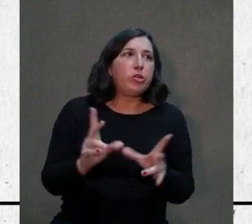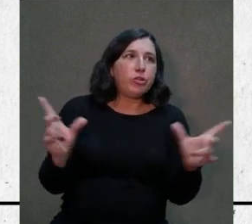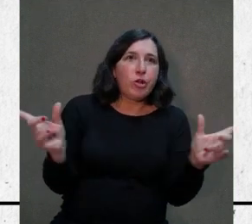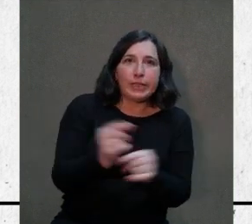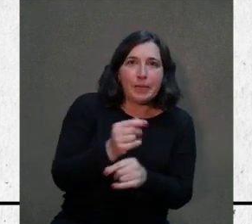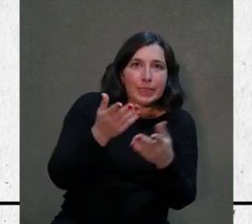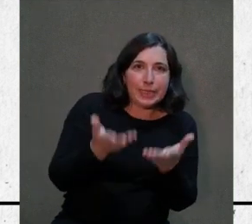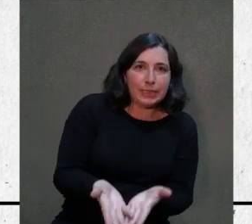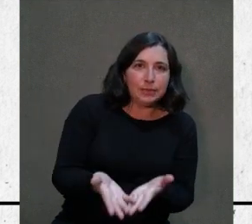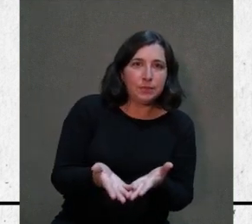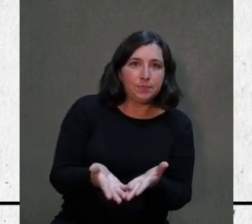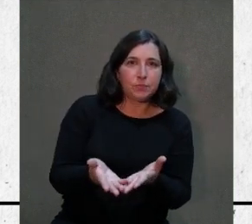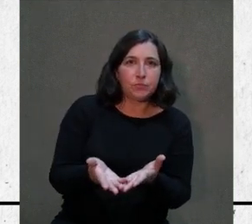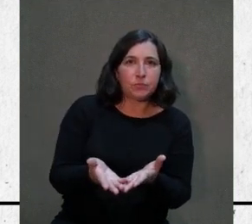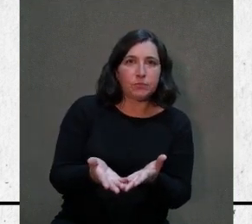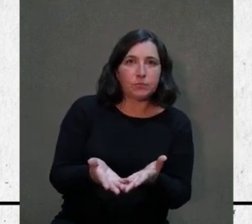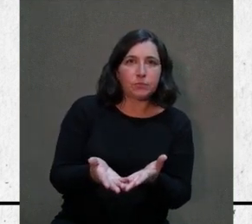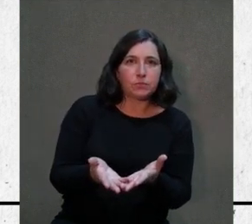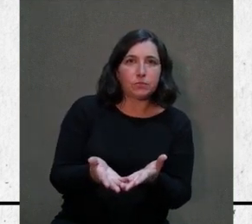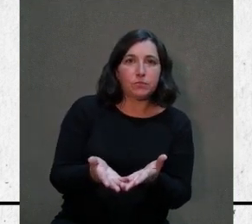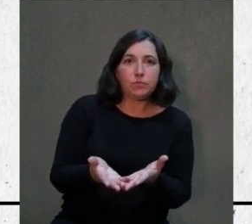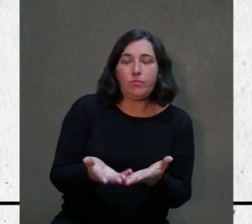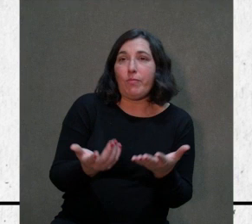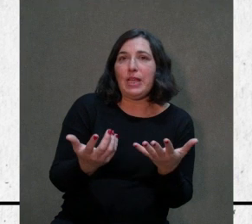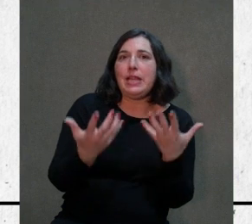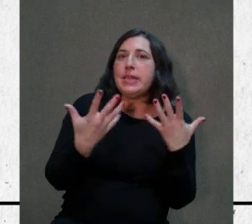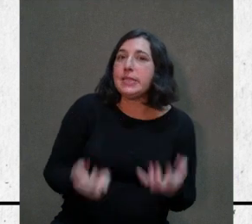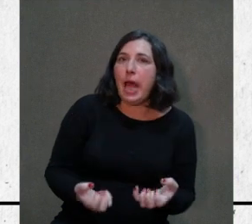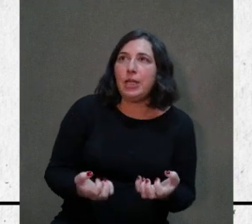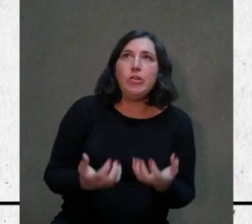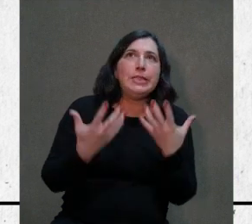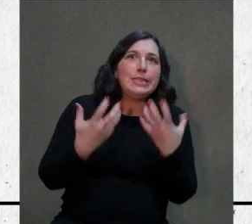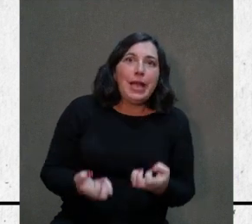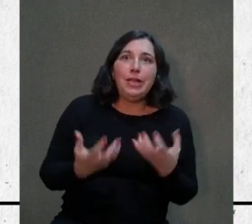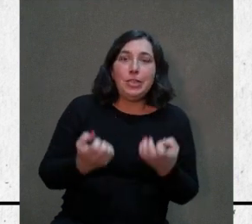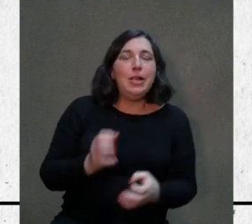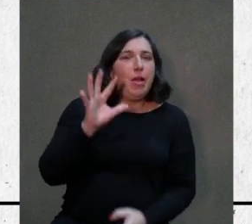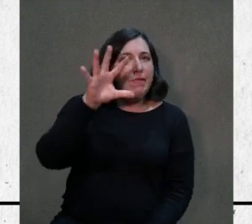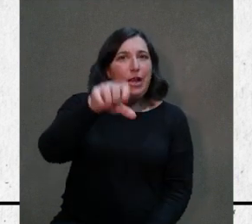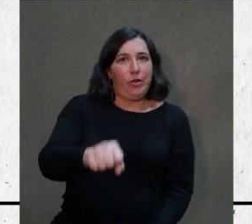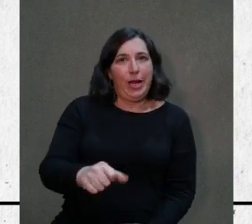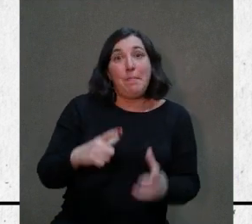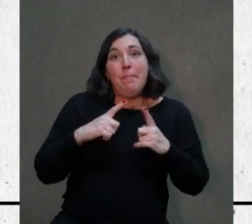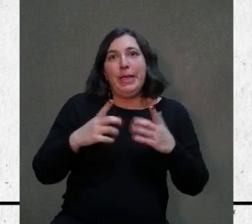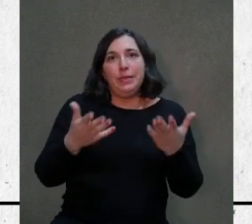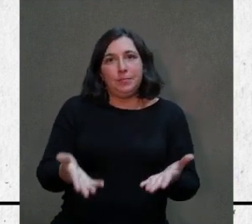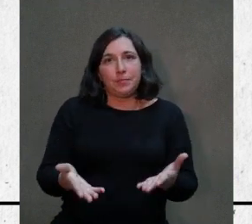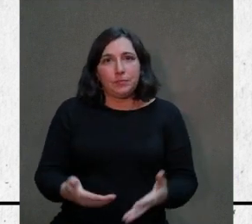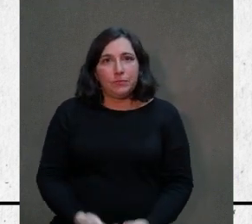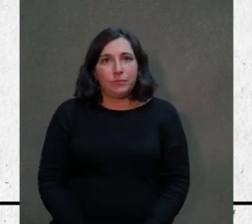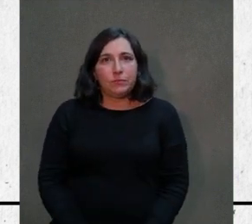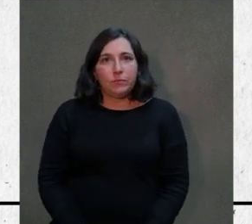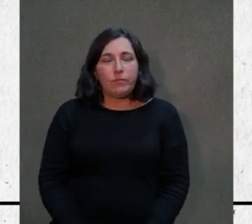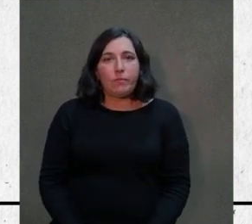salir de esto pronto y desearlo. Y lo que uno se desea con fuerza se va a lograr. Así que